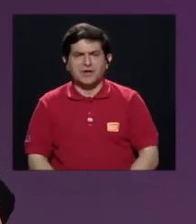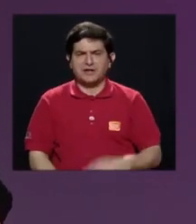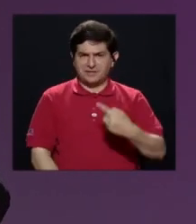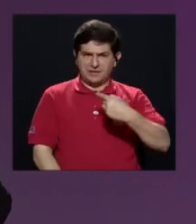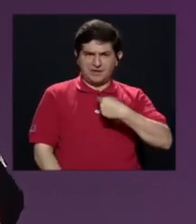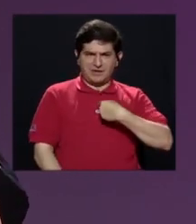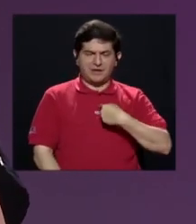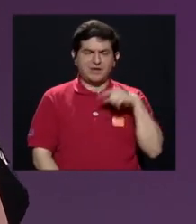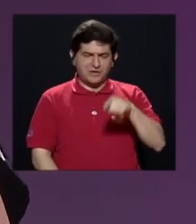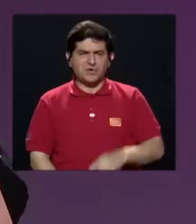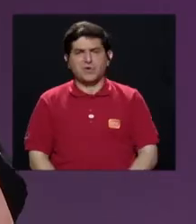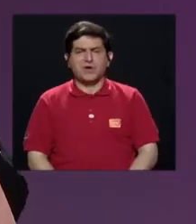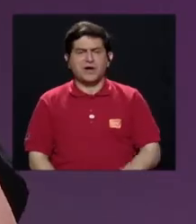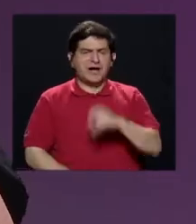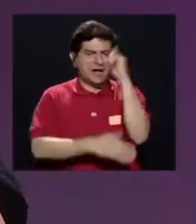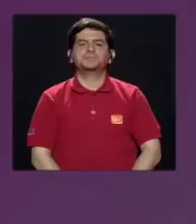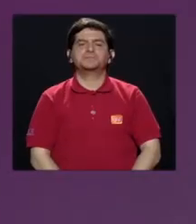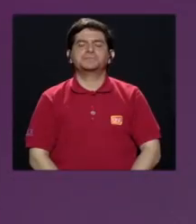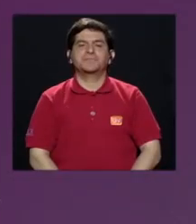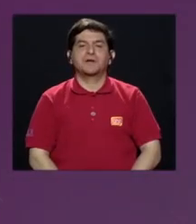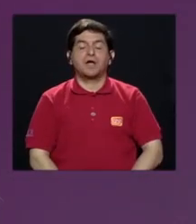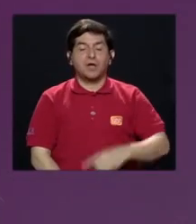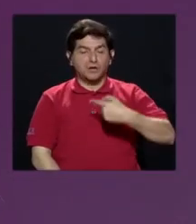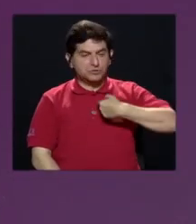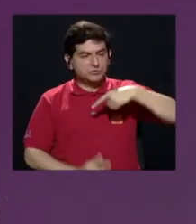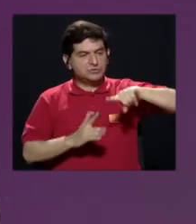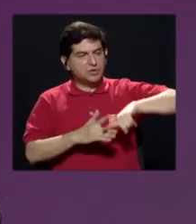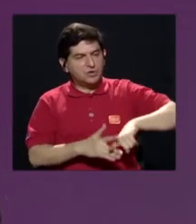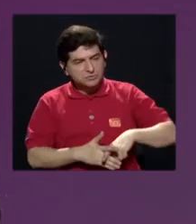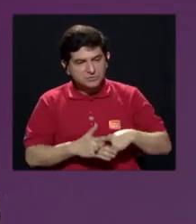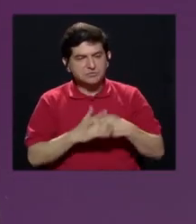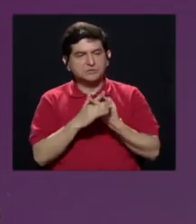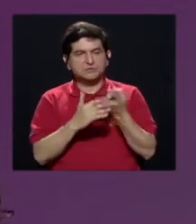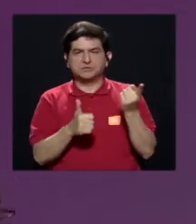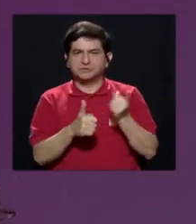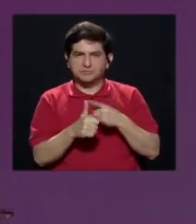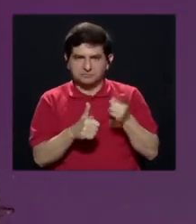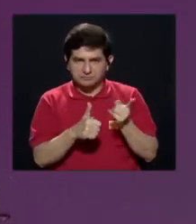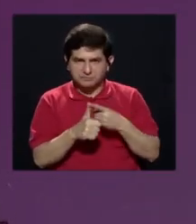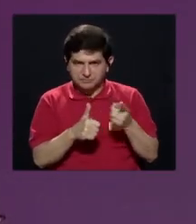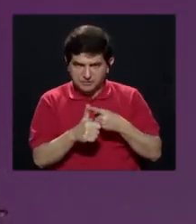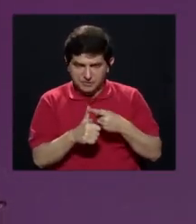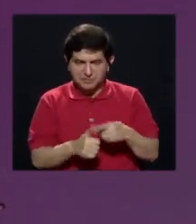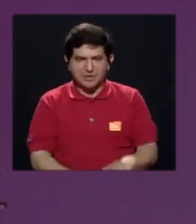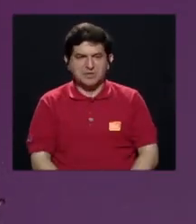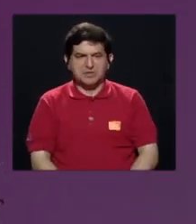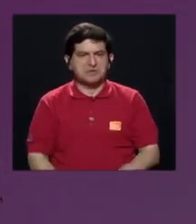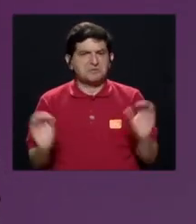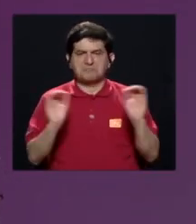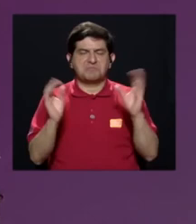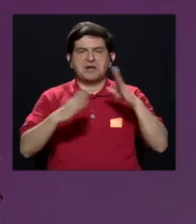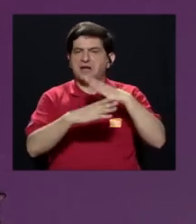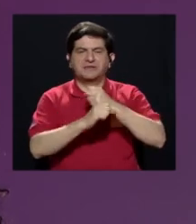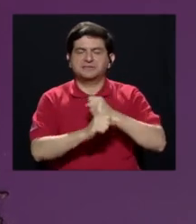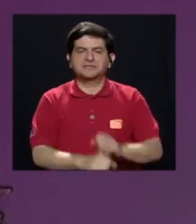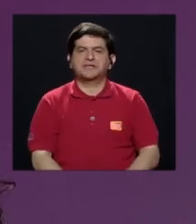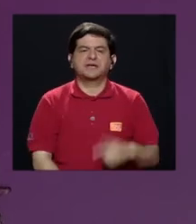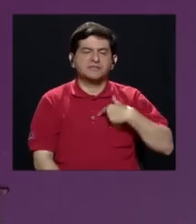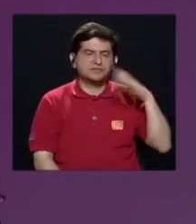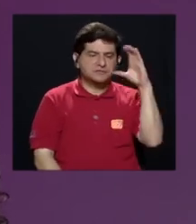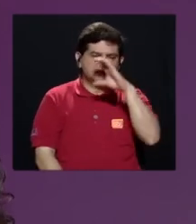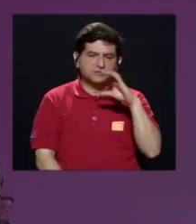la creación de autorretratos. Empecé primero, no estaba haciendo nada y